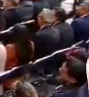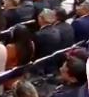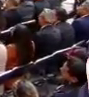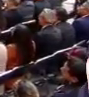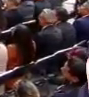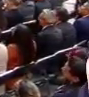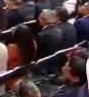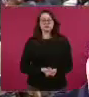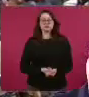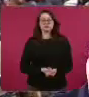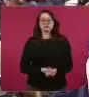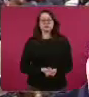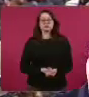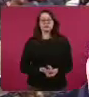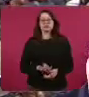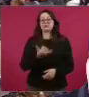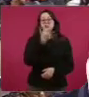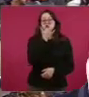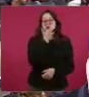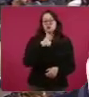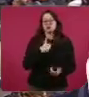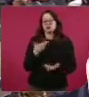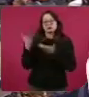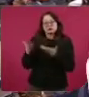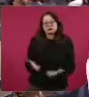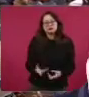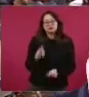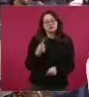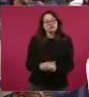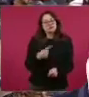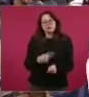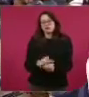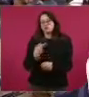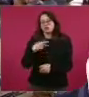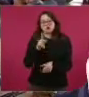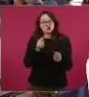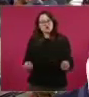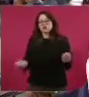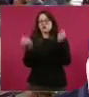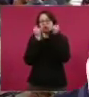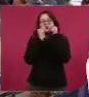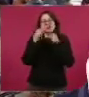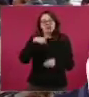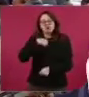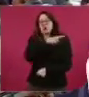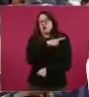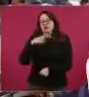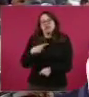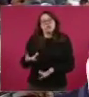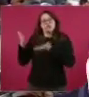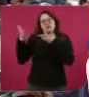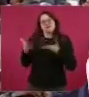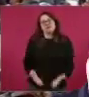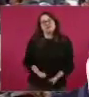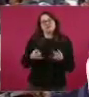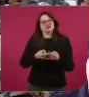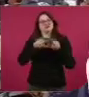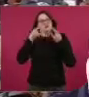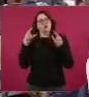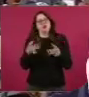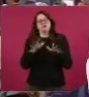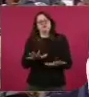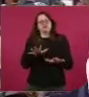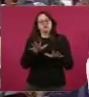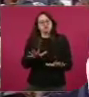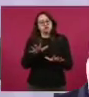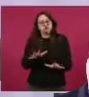Gracias. Es algo que tenemos los deportistas. Tenemos muy claro lo que queremos, defendemos, nos apasionamos en cada